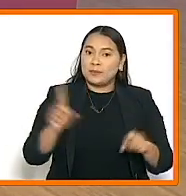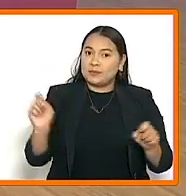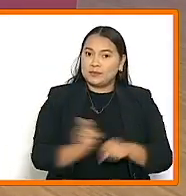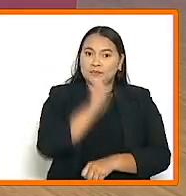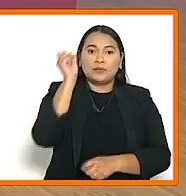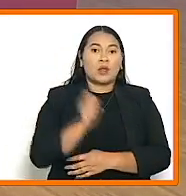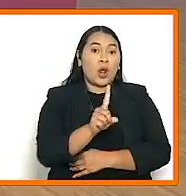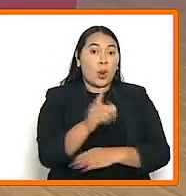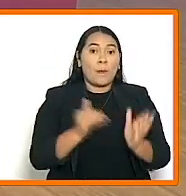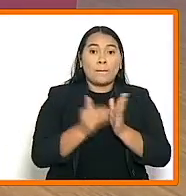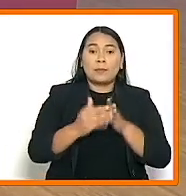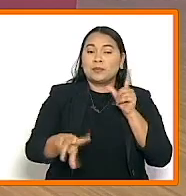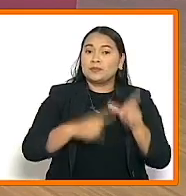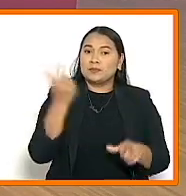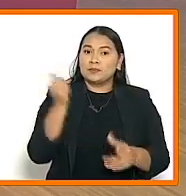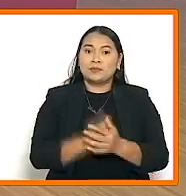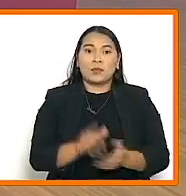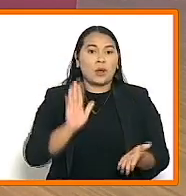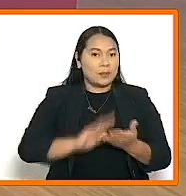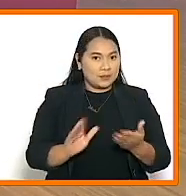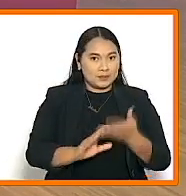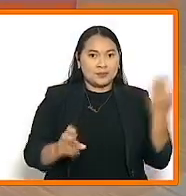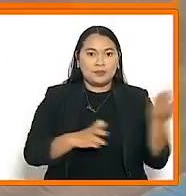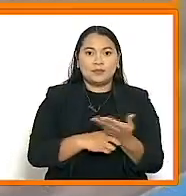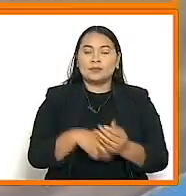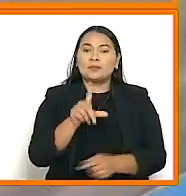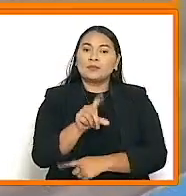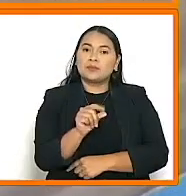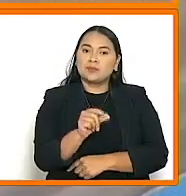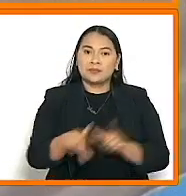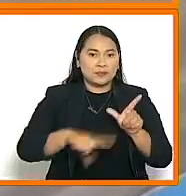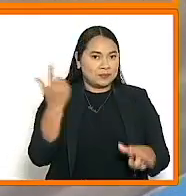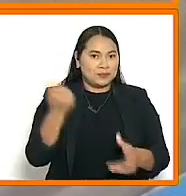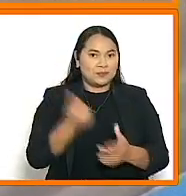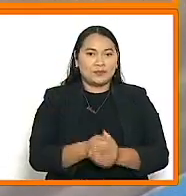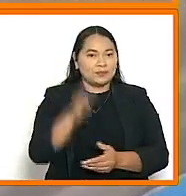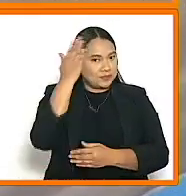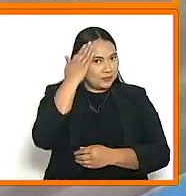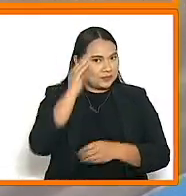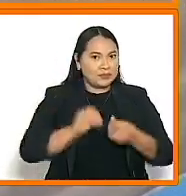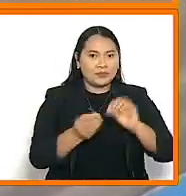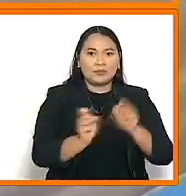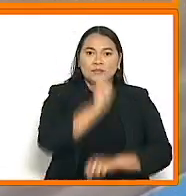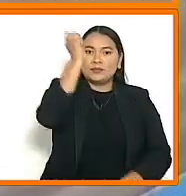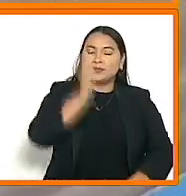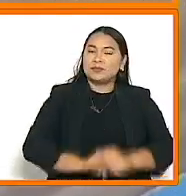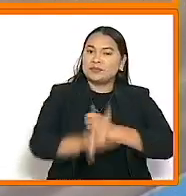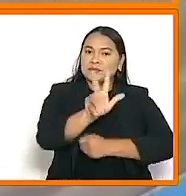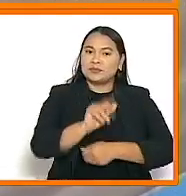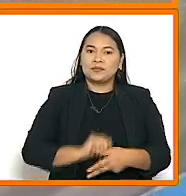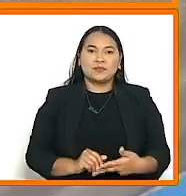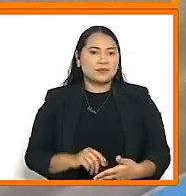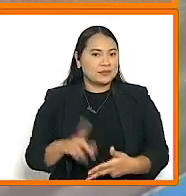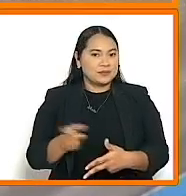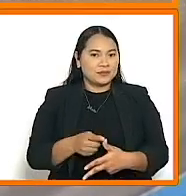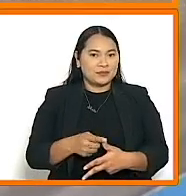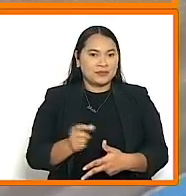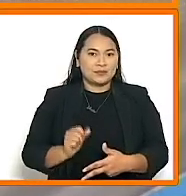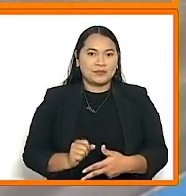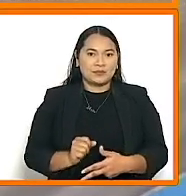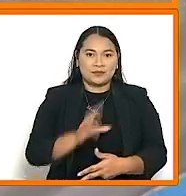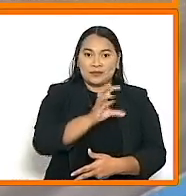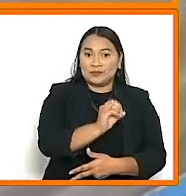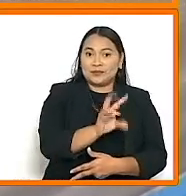con la mínima inversión de 20 lempiras tu primer número ganador para pega tres es el